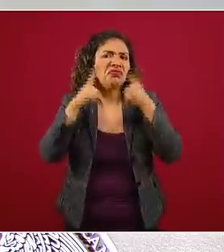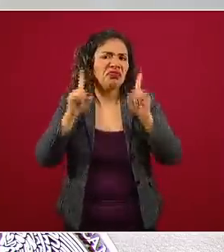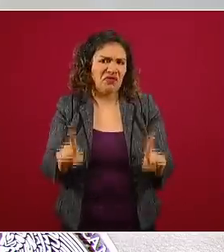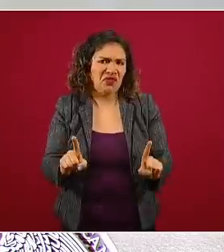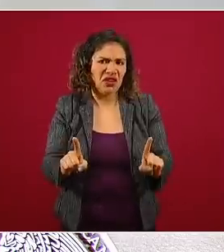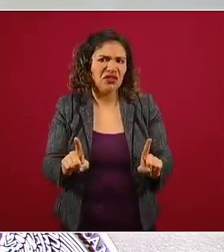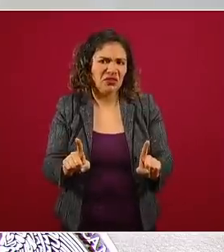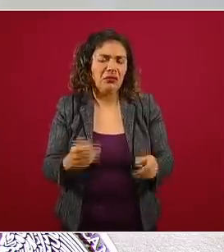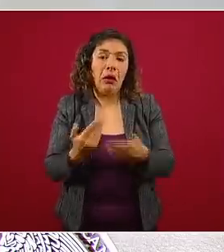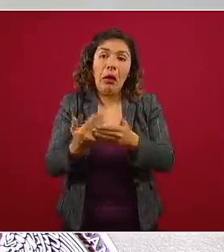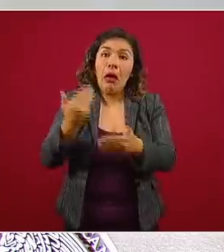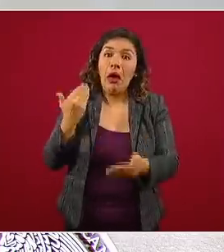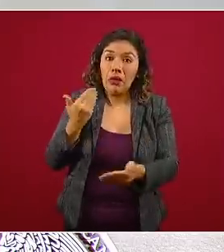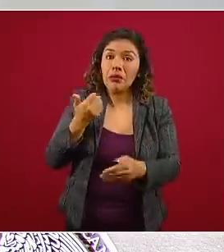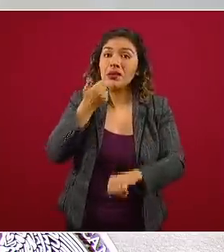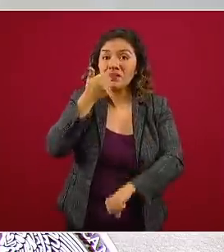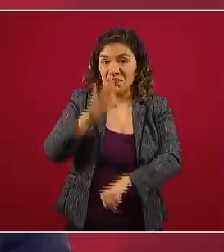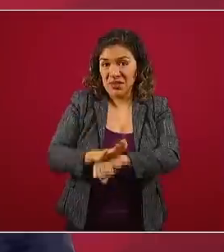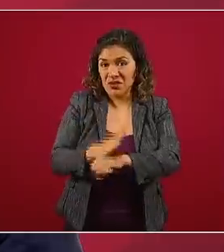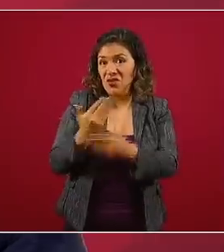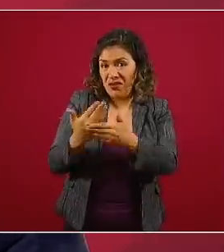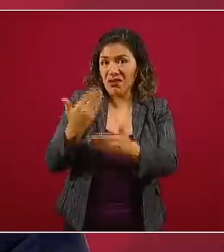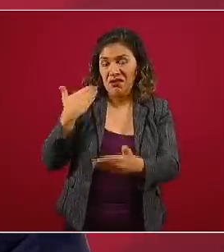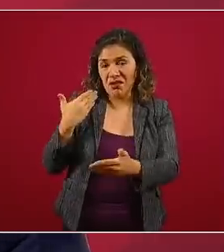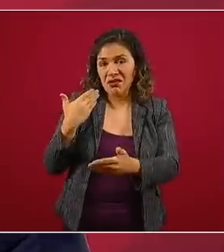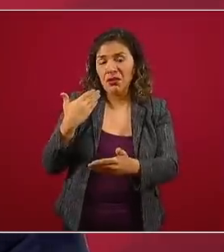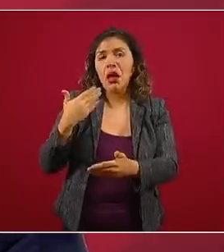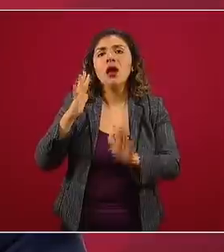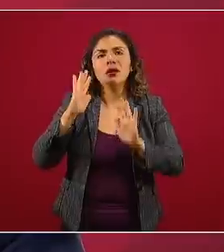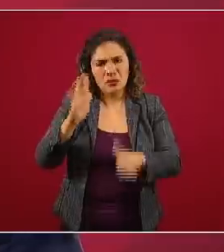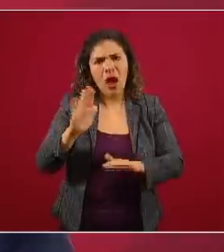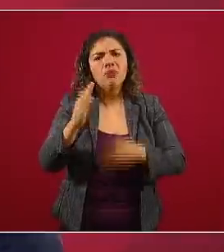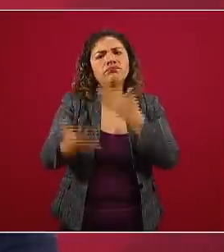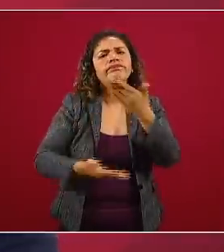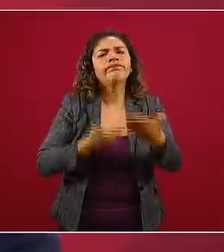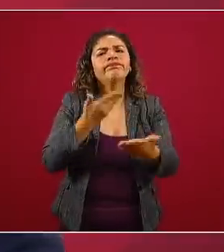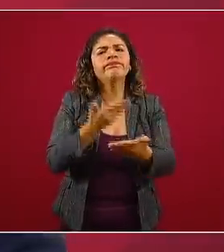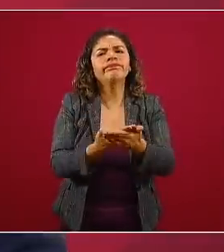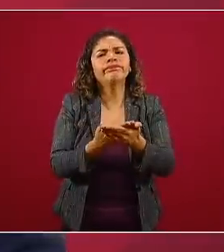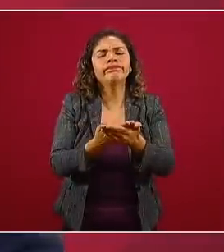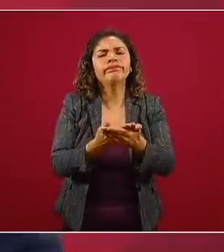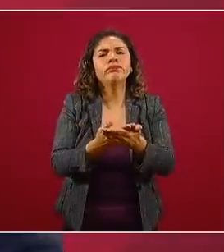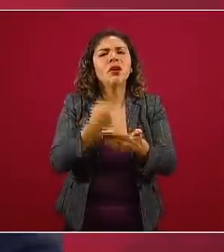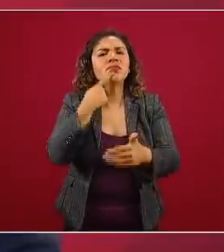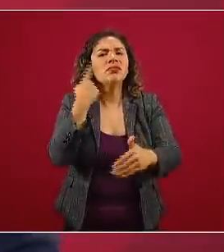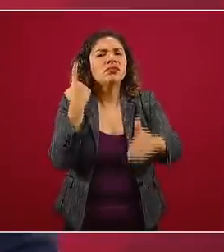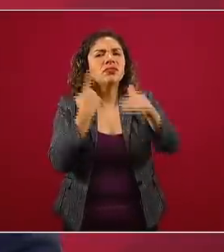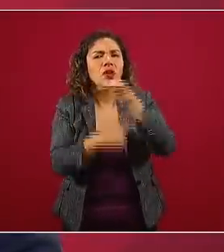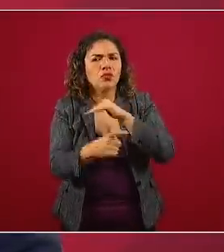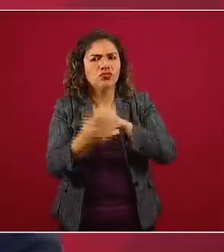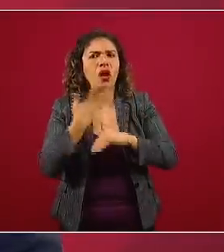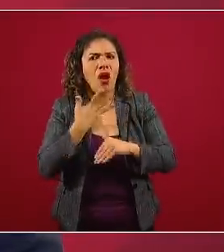presentaron en la administración pasada y una denuncia